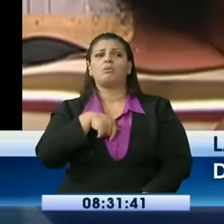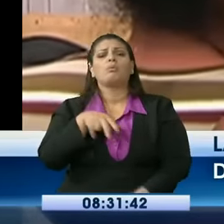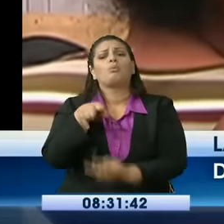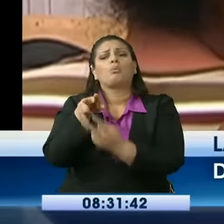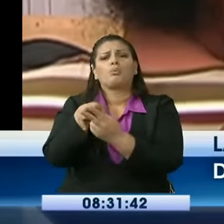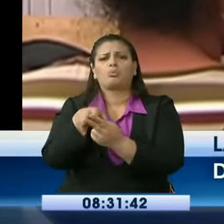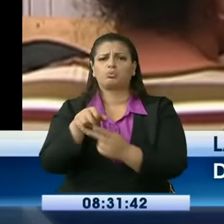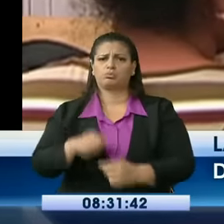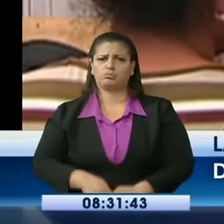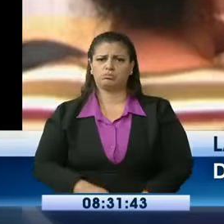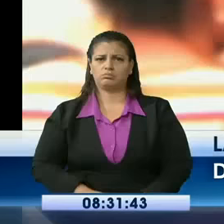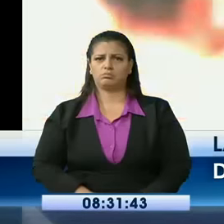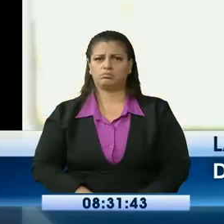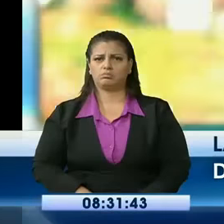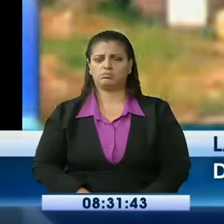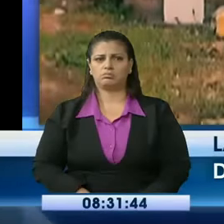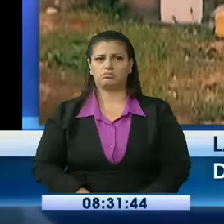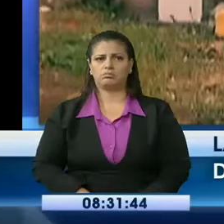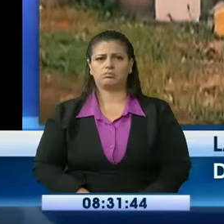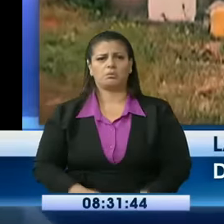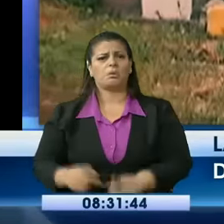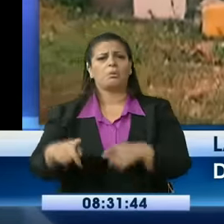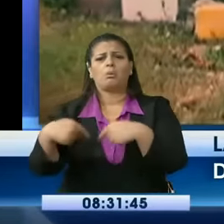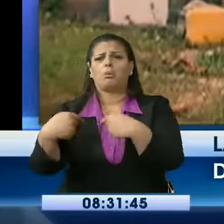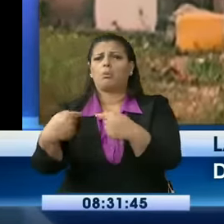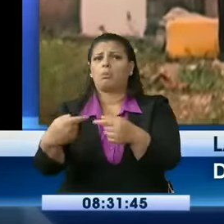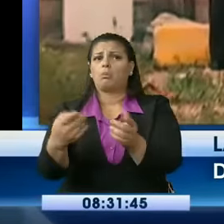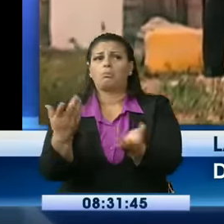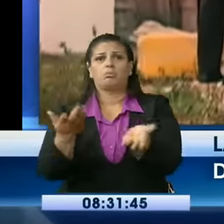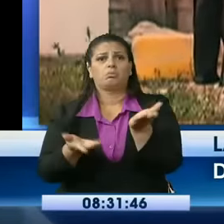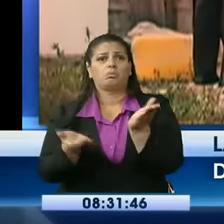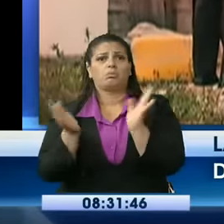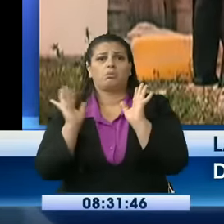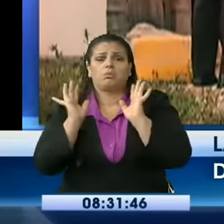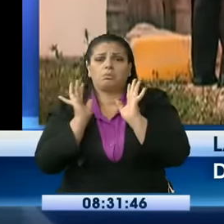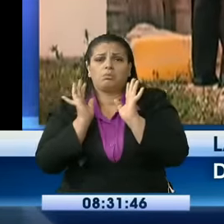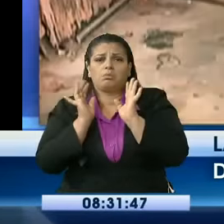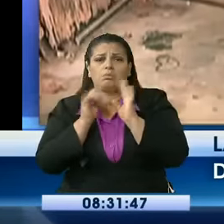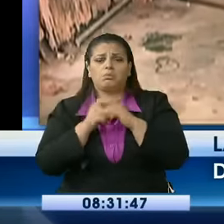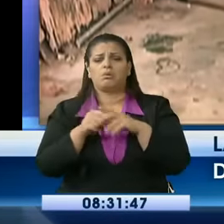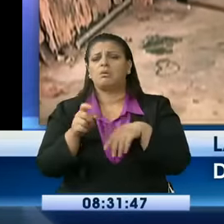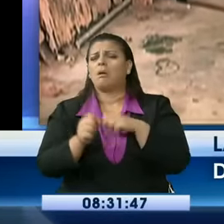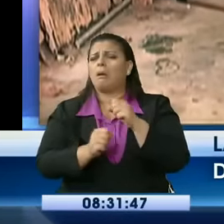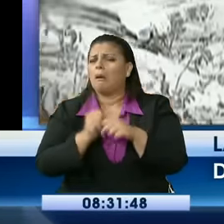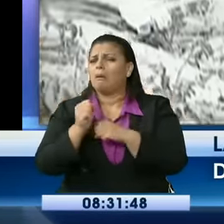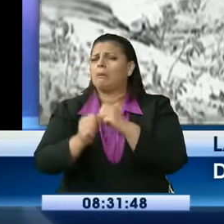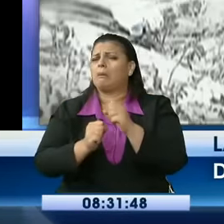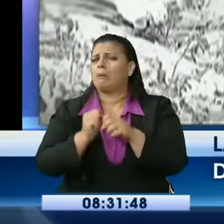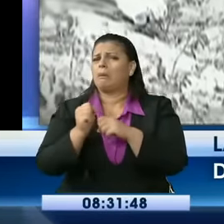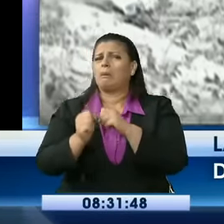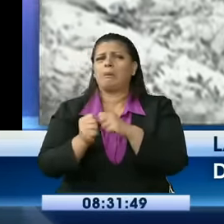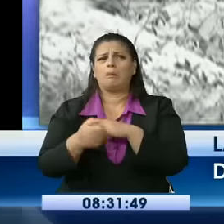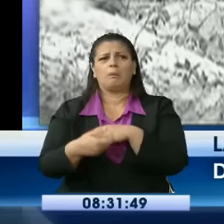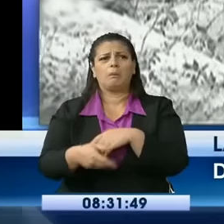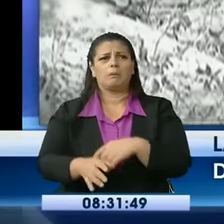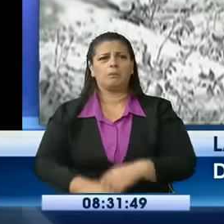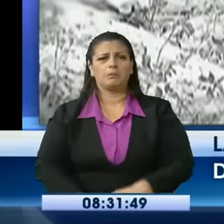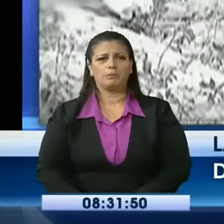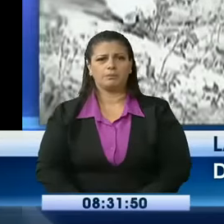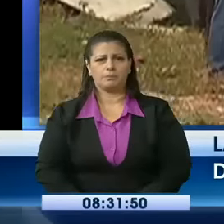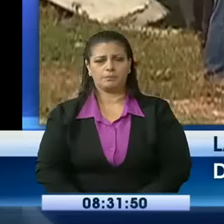¿Constantemente? Constantemente. Le haber dañado el organismo, porque eso no es bueno. Toda una vida yo le decía, Faustino, tomes, mira, que ya un hermano también